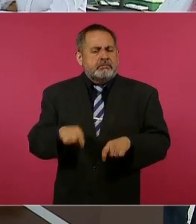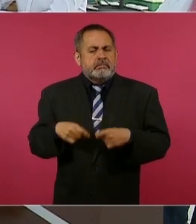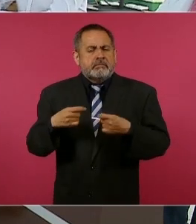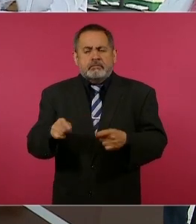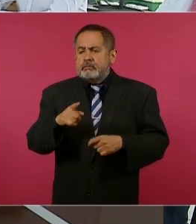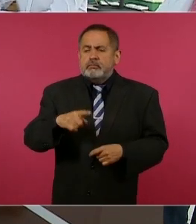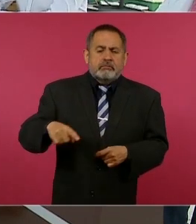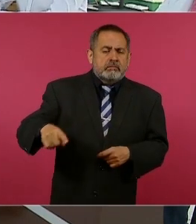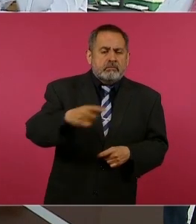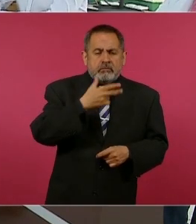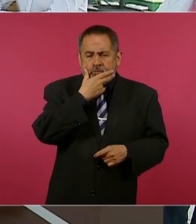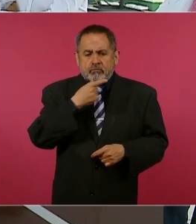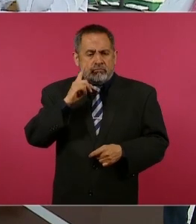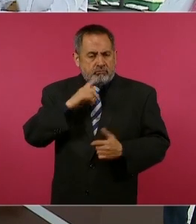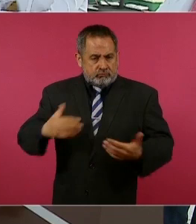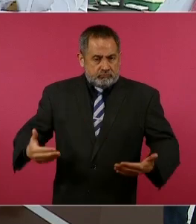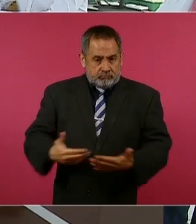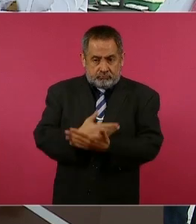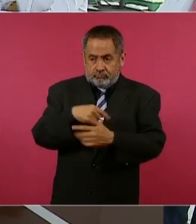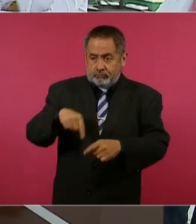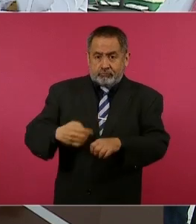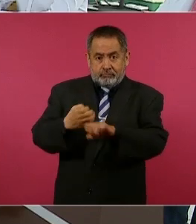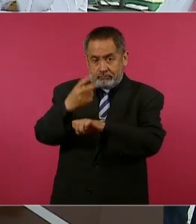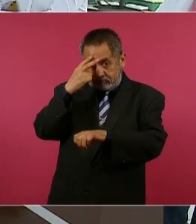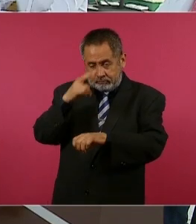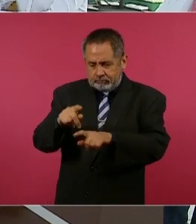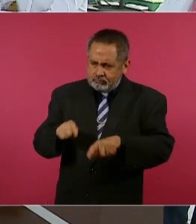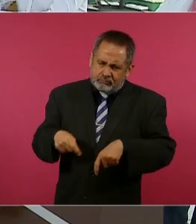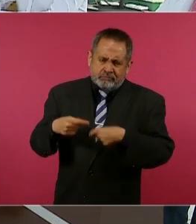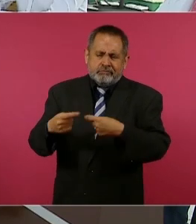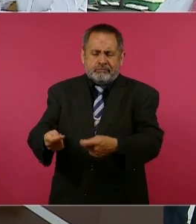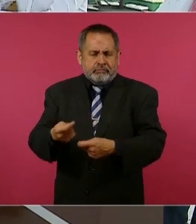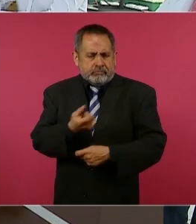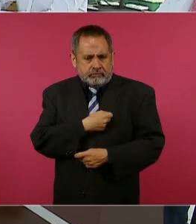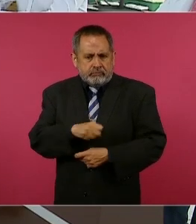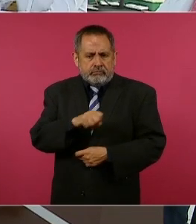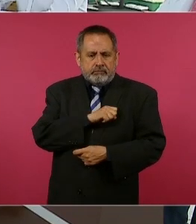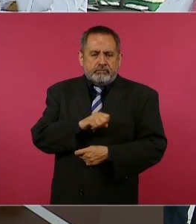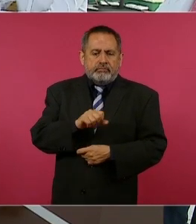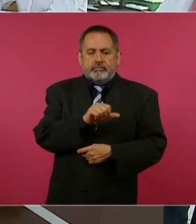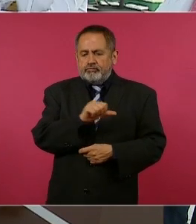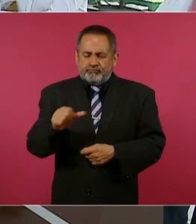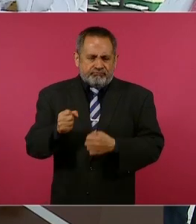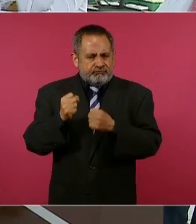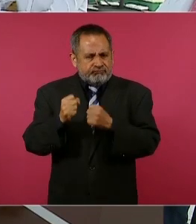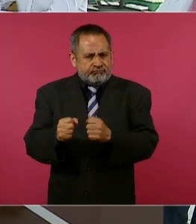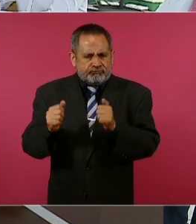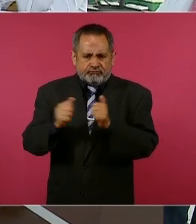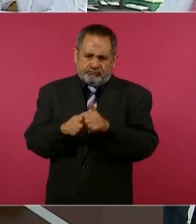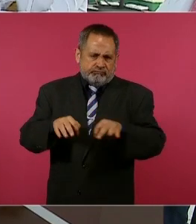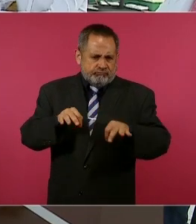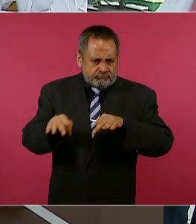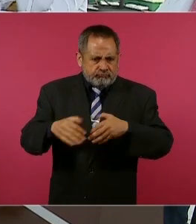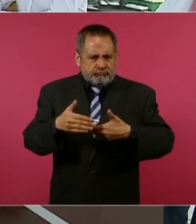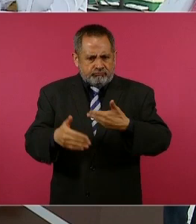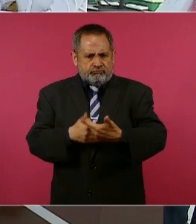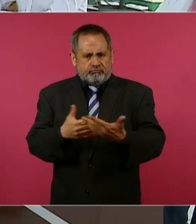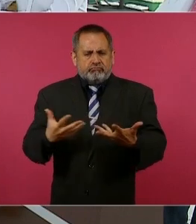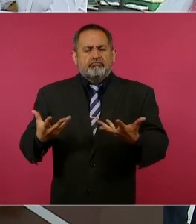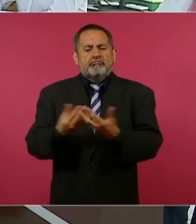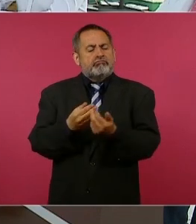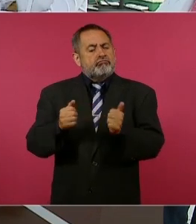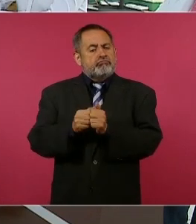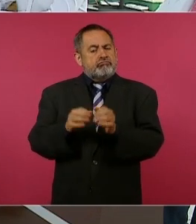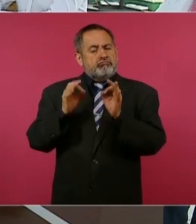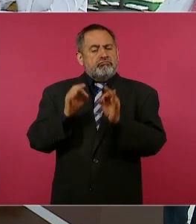las y los mexiquenses un sistema de salud más fortalecido, con acciones y trabajo conjunto y en